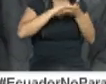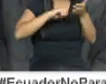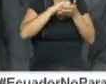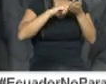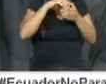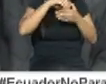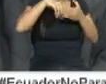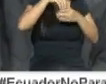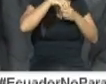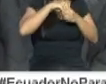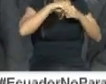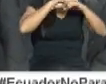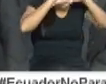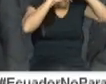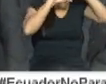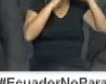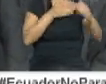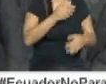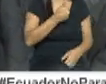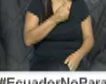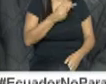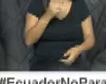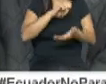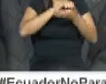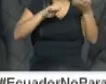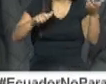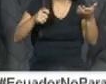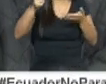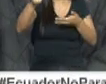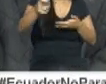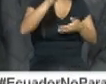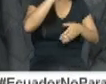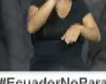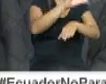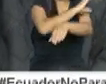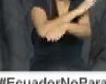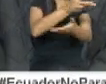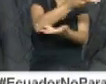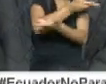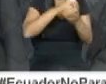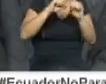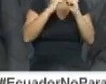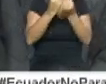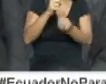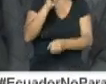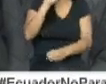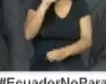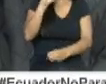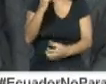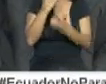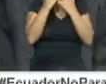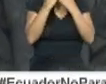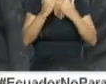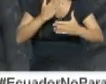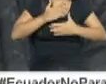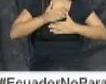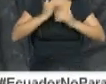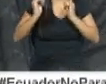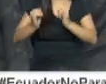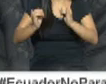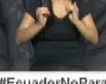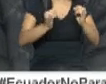seguridad social, sí que debe recibir ese tipo de cursos a final de la carrera, sobre todo de un general, donde creo que hay una diferencia